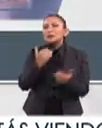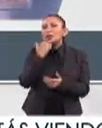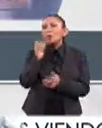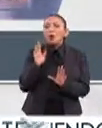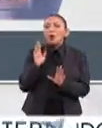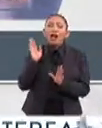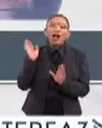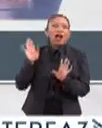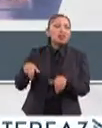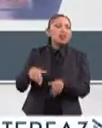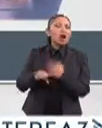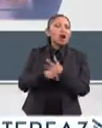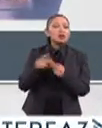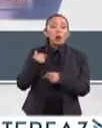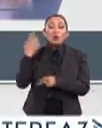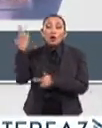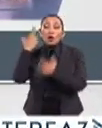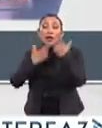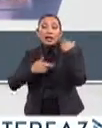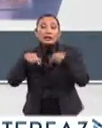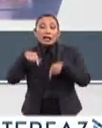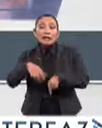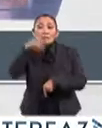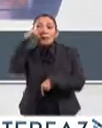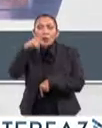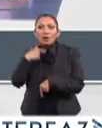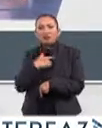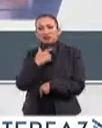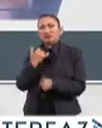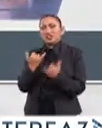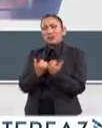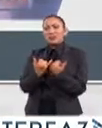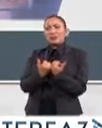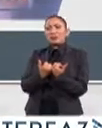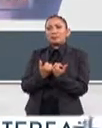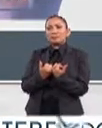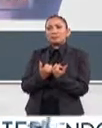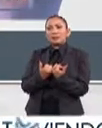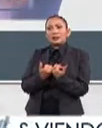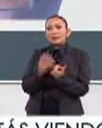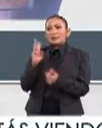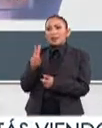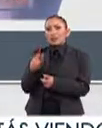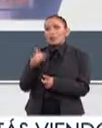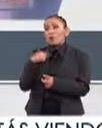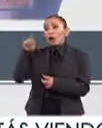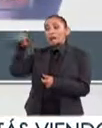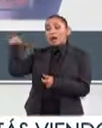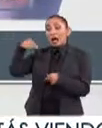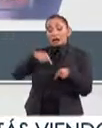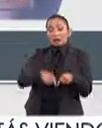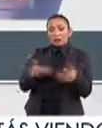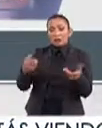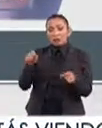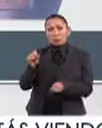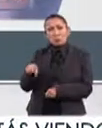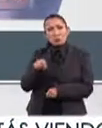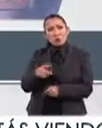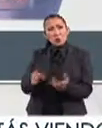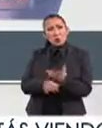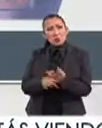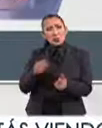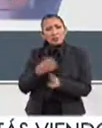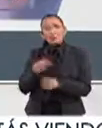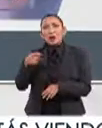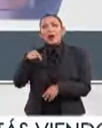que tenemos. Una vez que regresé me di cuenta que era muy similar, como dices, prácticamente lo que hacía allá lo hago aquí, solo que pues